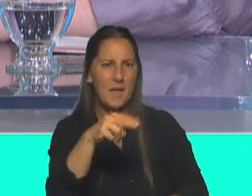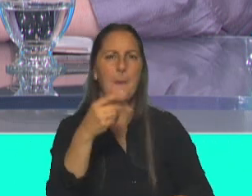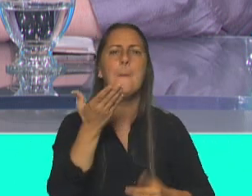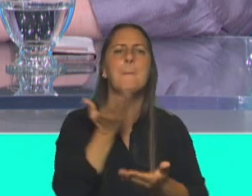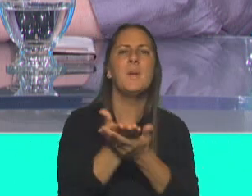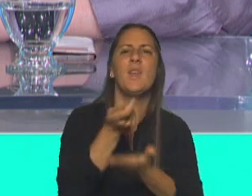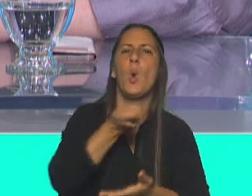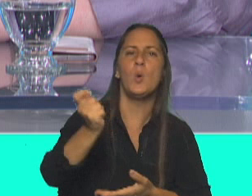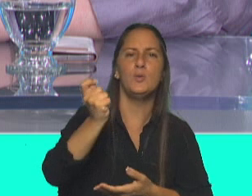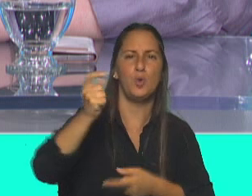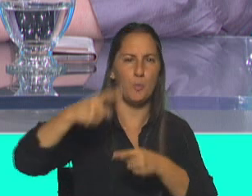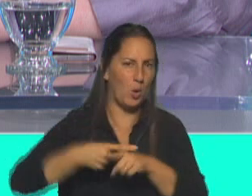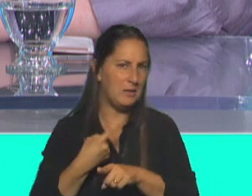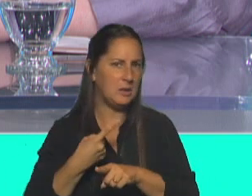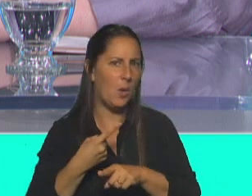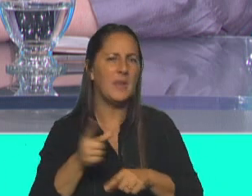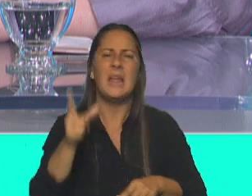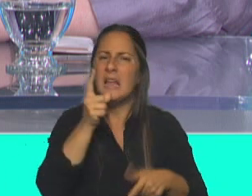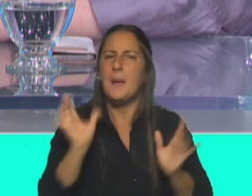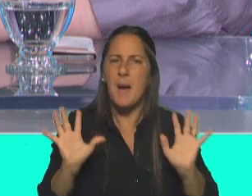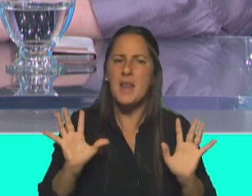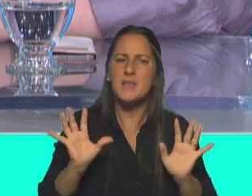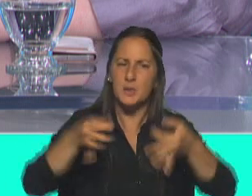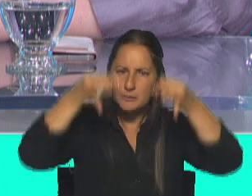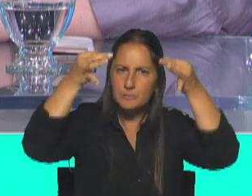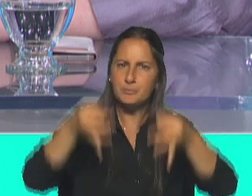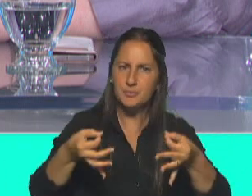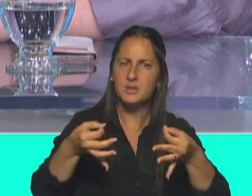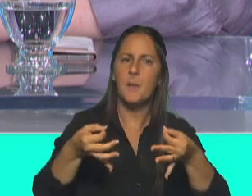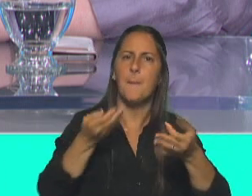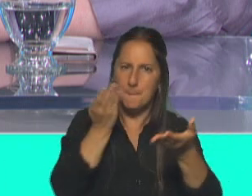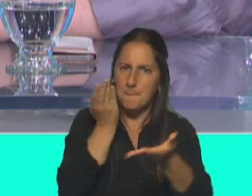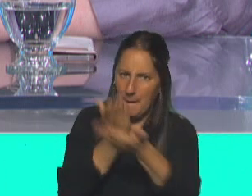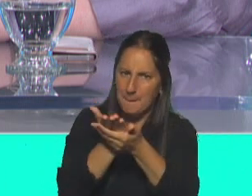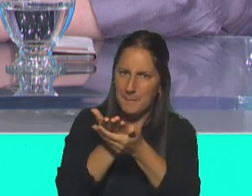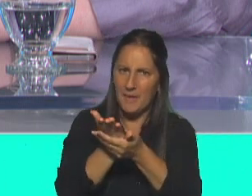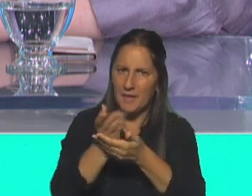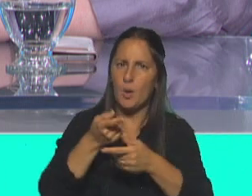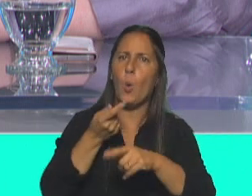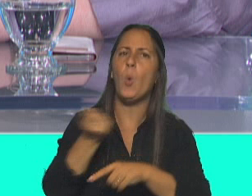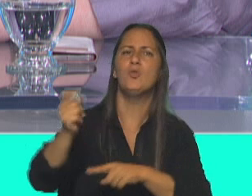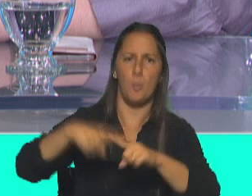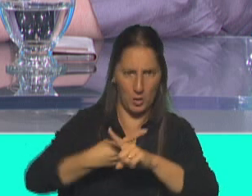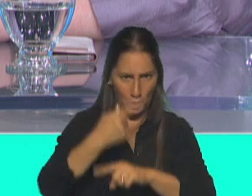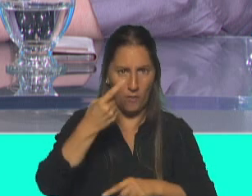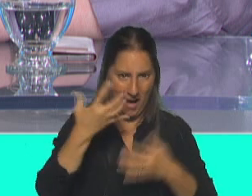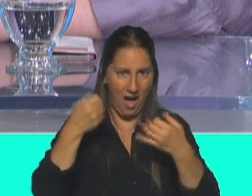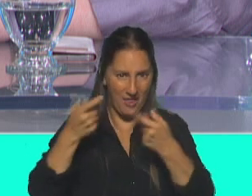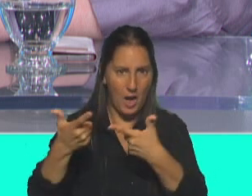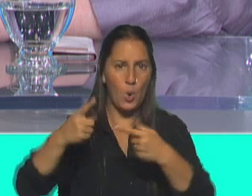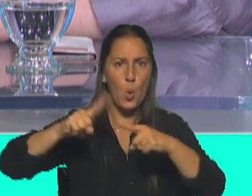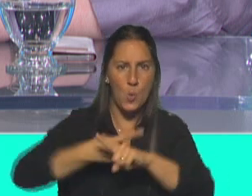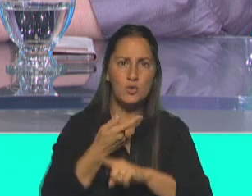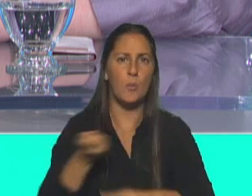político y a dónde si va a terminar, como están justamente solicitando una buena parte de la política que se lleve este